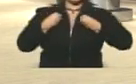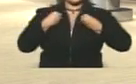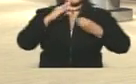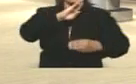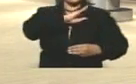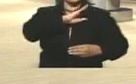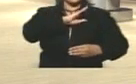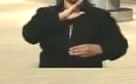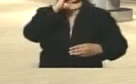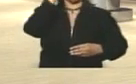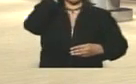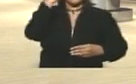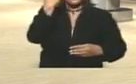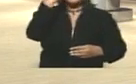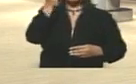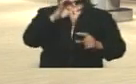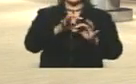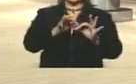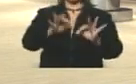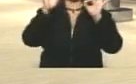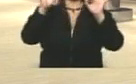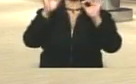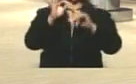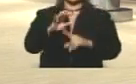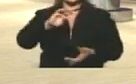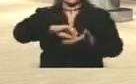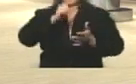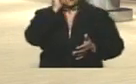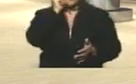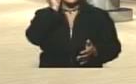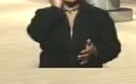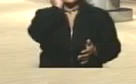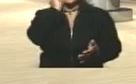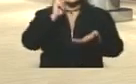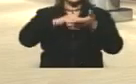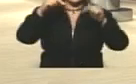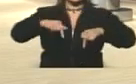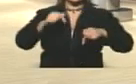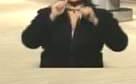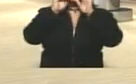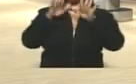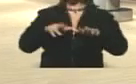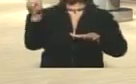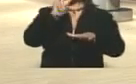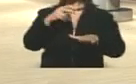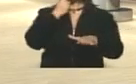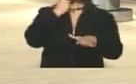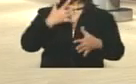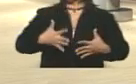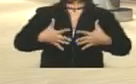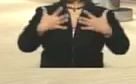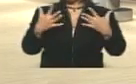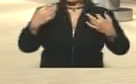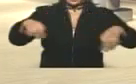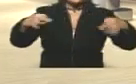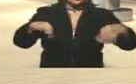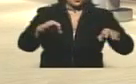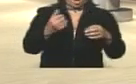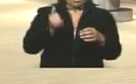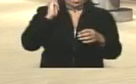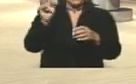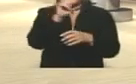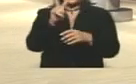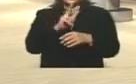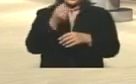manera de entender lo especial que son las mujeres y hombres de esta patria rica y bendita, y no solo por los muchos tesoros naturales que